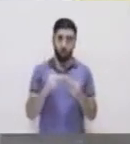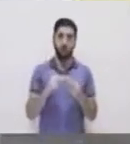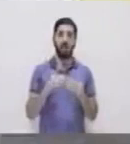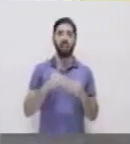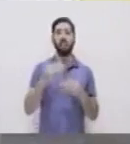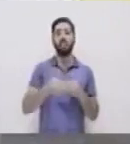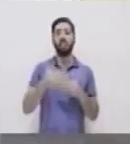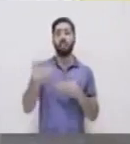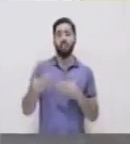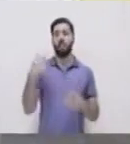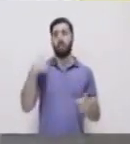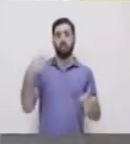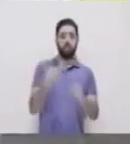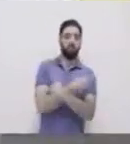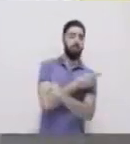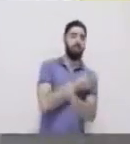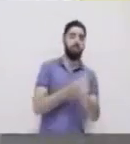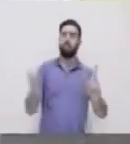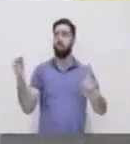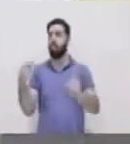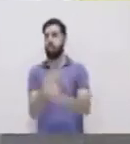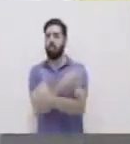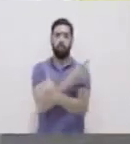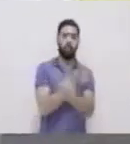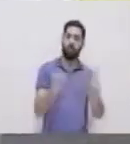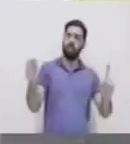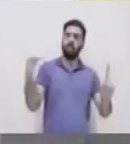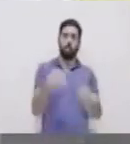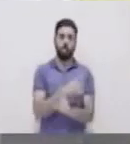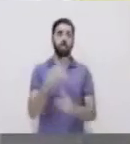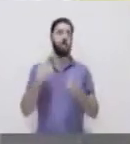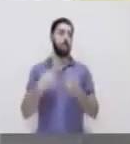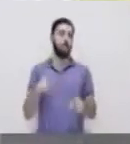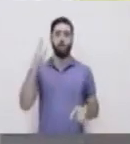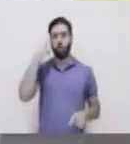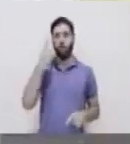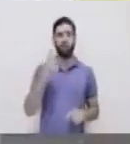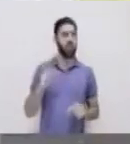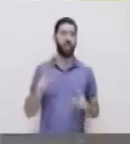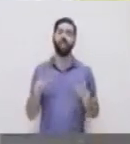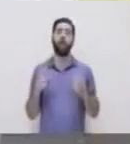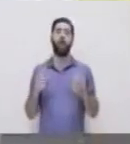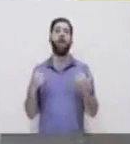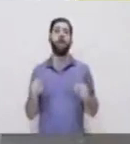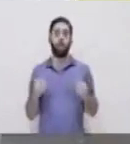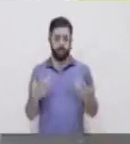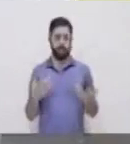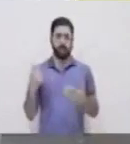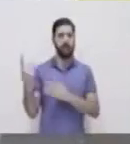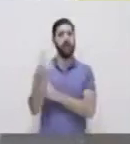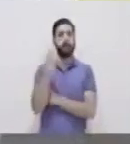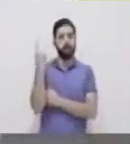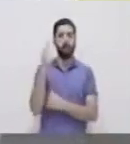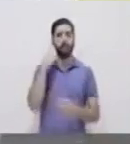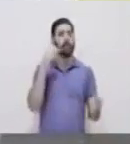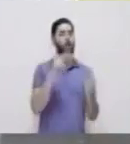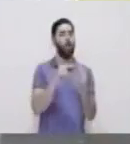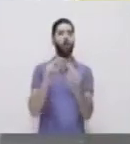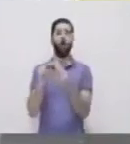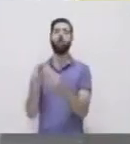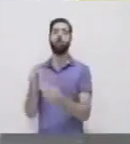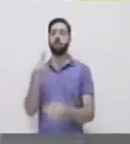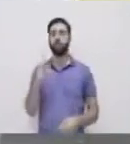conocemos, vamos a ir a llegar a cualquier lado o podemos ir por donde nos lleve la corriente, ¿verdad? Entonces es muy